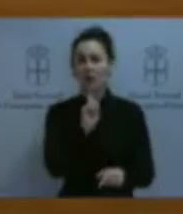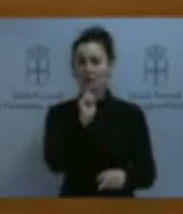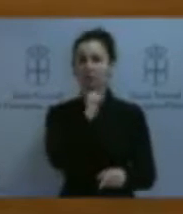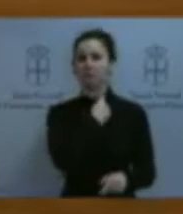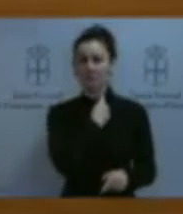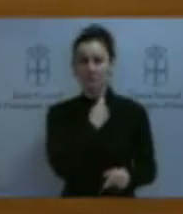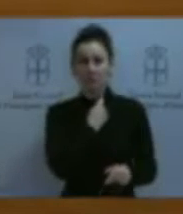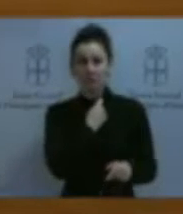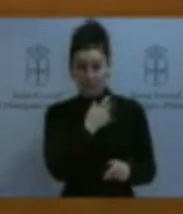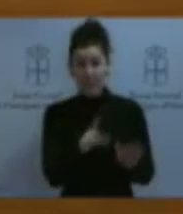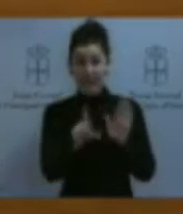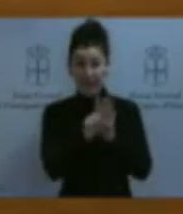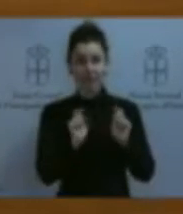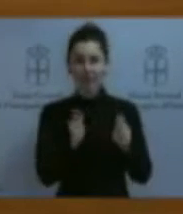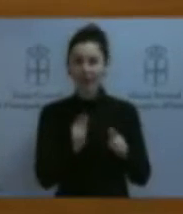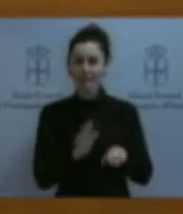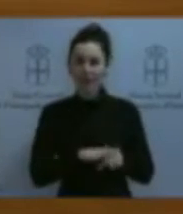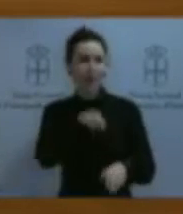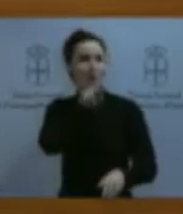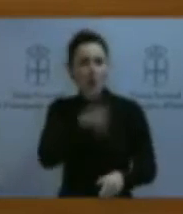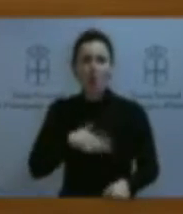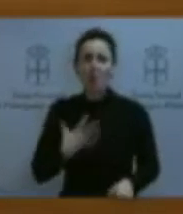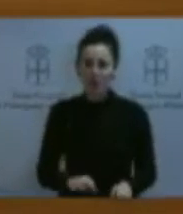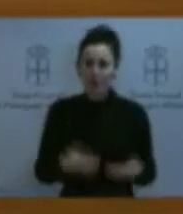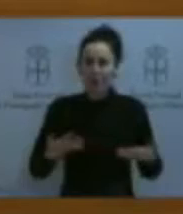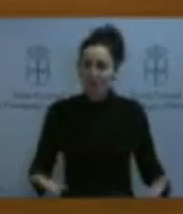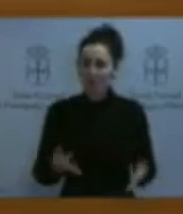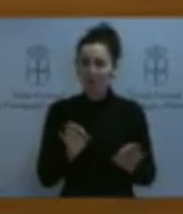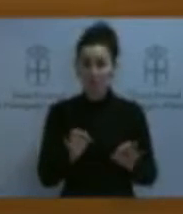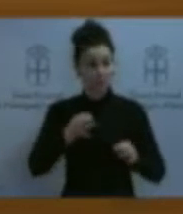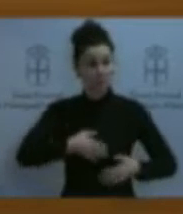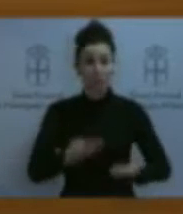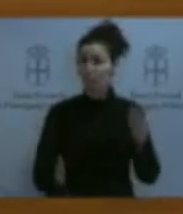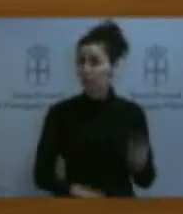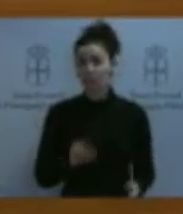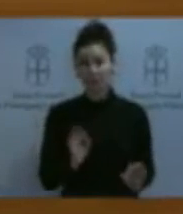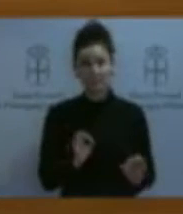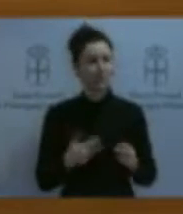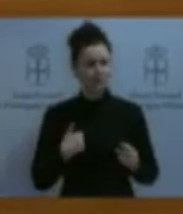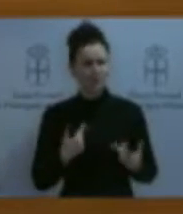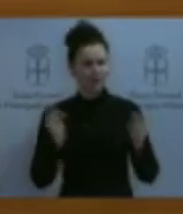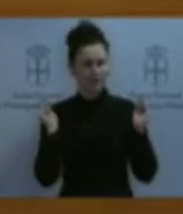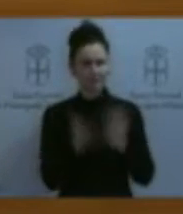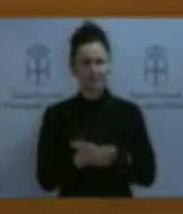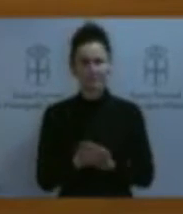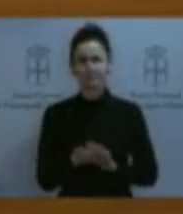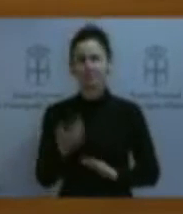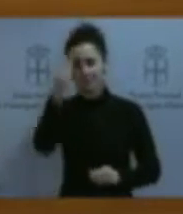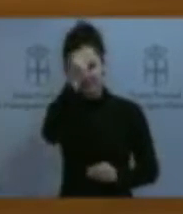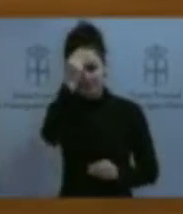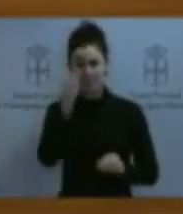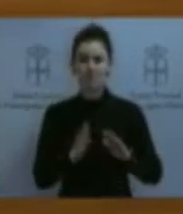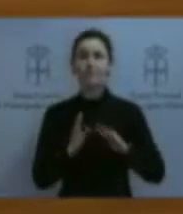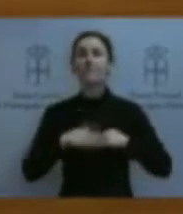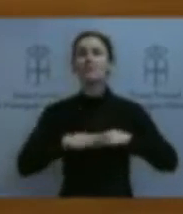Eso yo creo que sería pues de justicia, ¿no? Termino. Yo creo que hay avances. Han sido incluidos